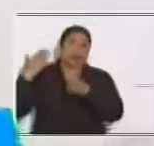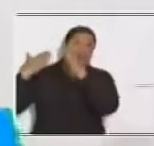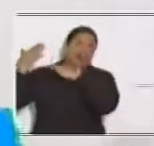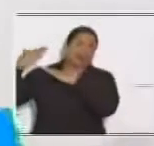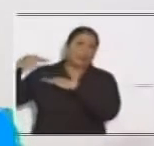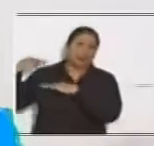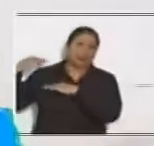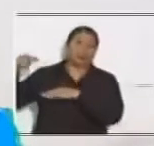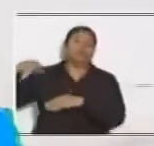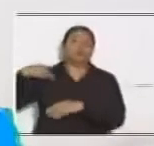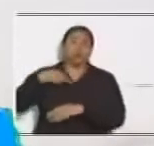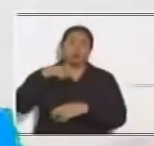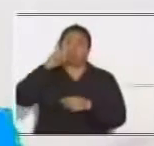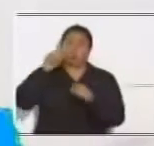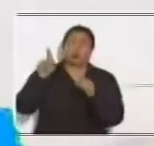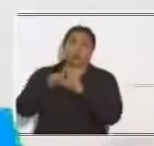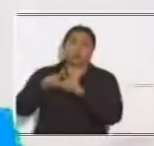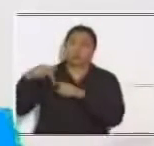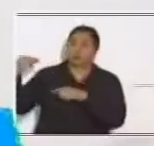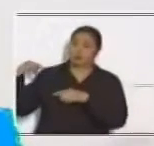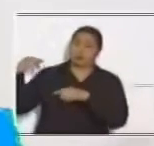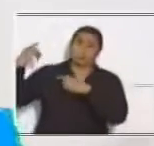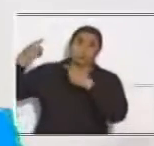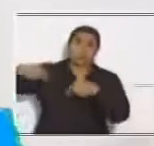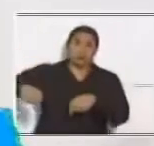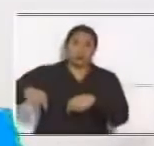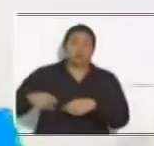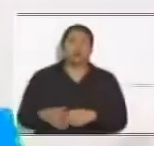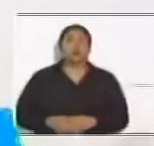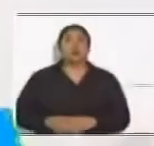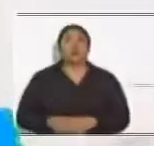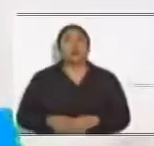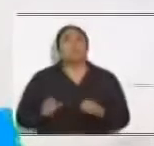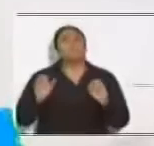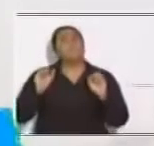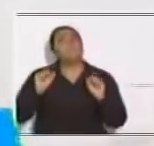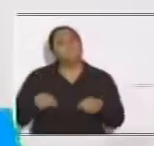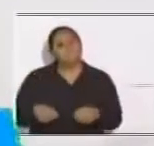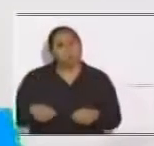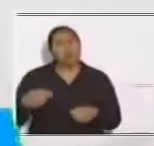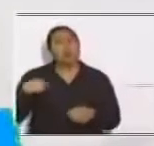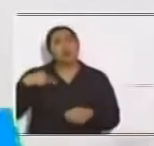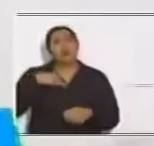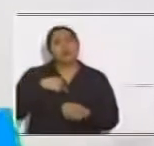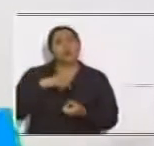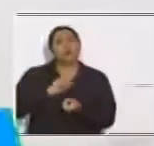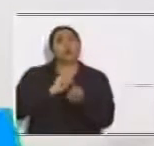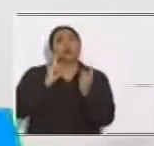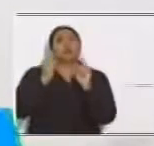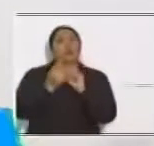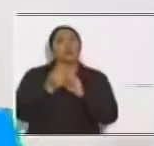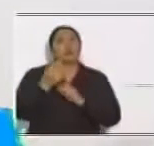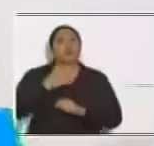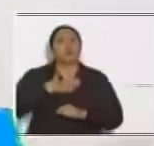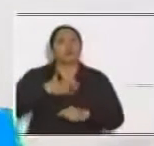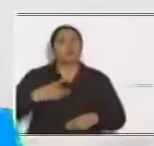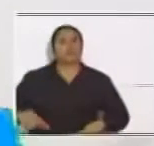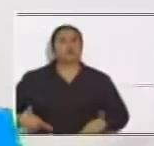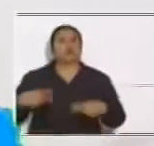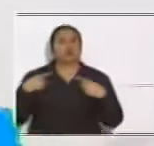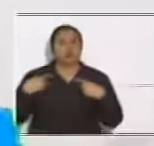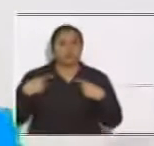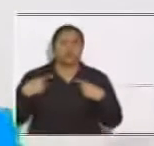y de nosotros es el poder de poder cambiar, pero nuestras vidas, siempre